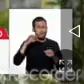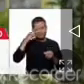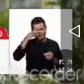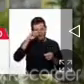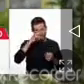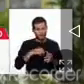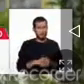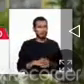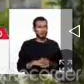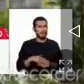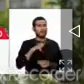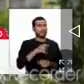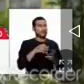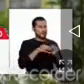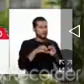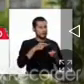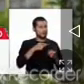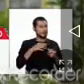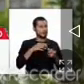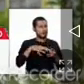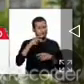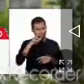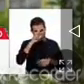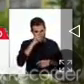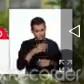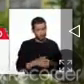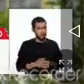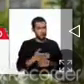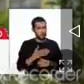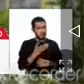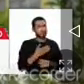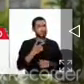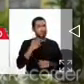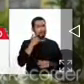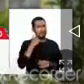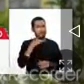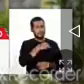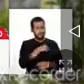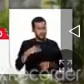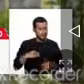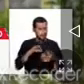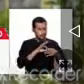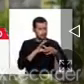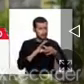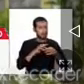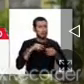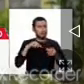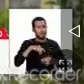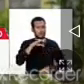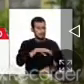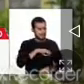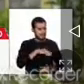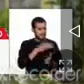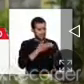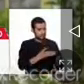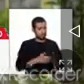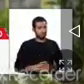señora ministra de Relaciones Exteriores de Perú, señores ministros de Relaciones Exteriores de